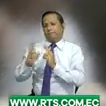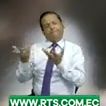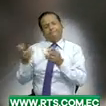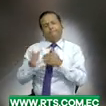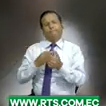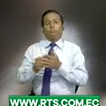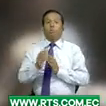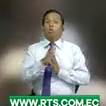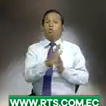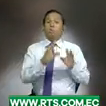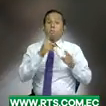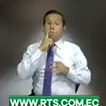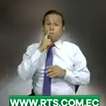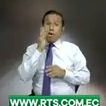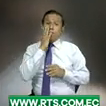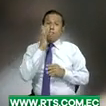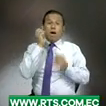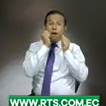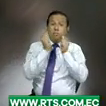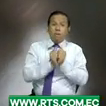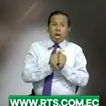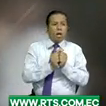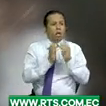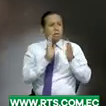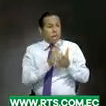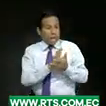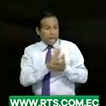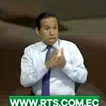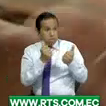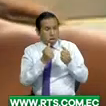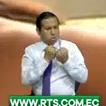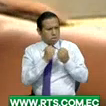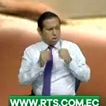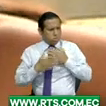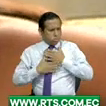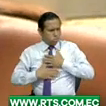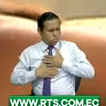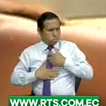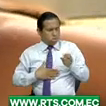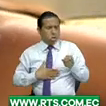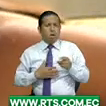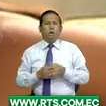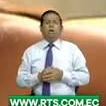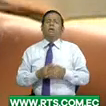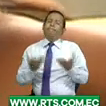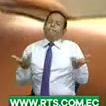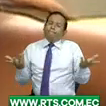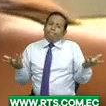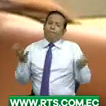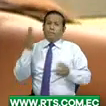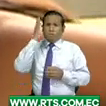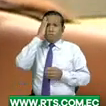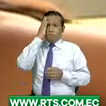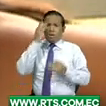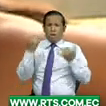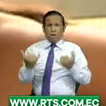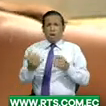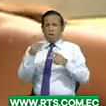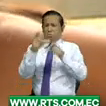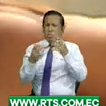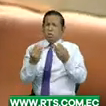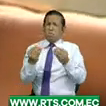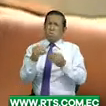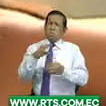están tranquilos a tenerlo nuevamente en casa, y sobre todo sano. Bueno, en este mundo usted sabe que uno igual tiene enemigos y